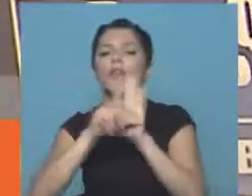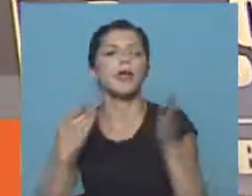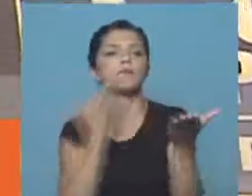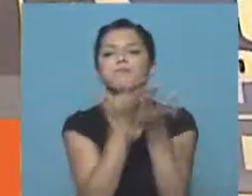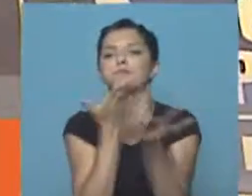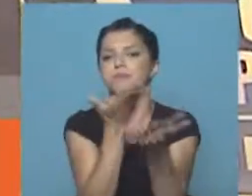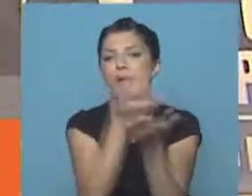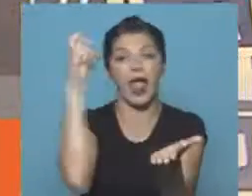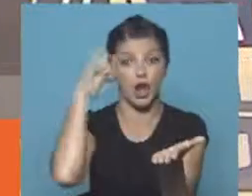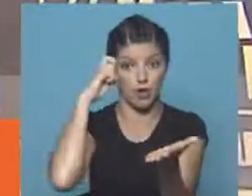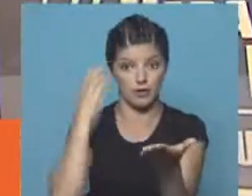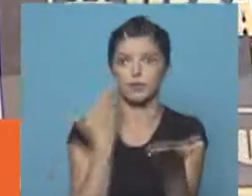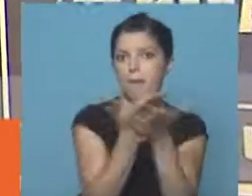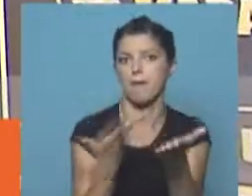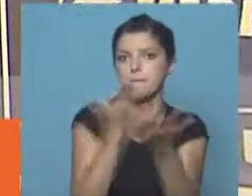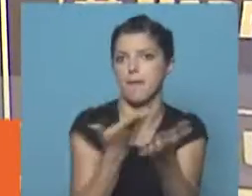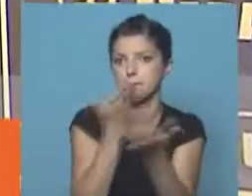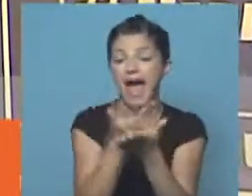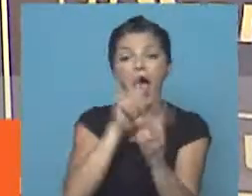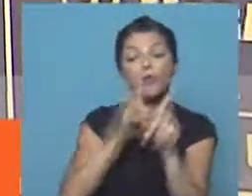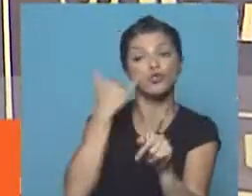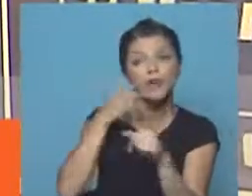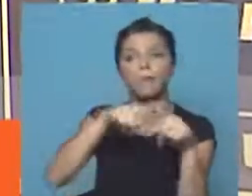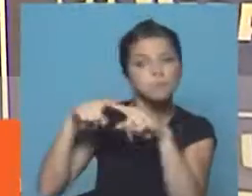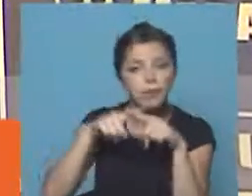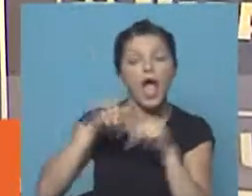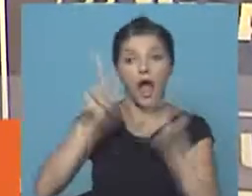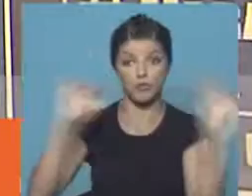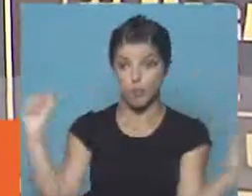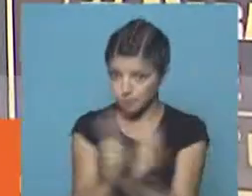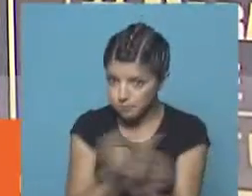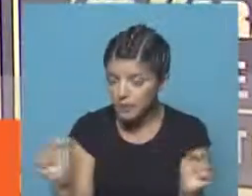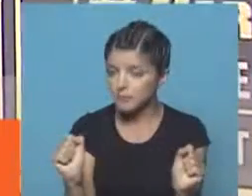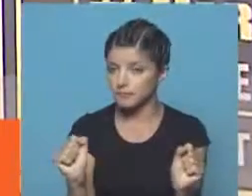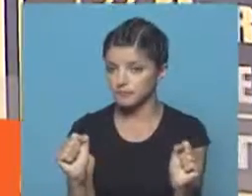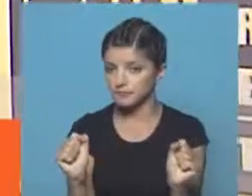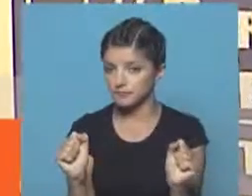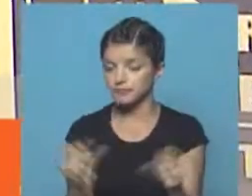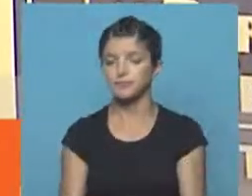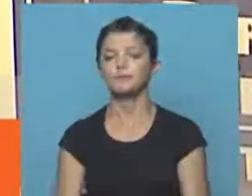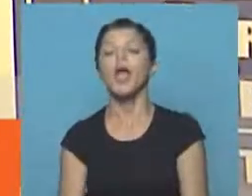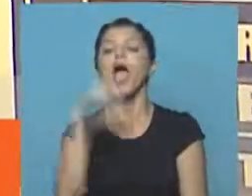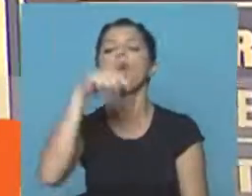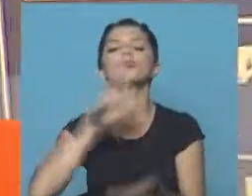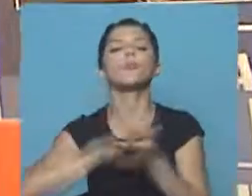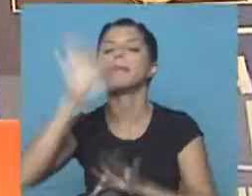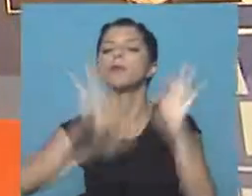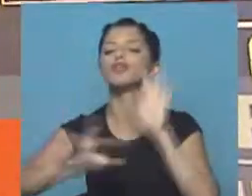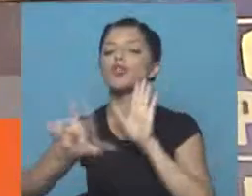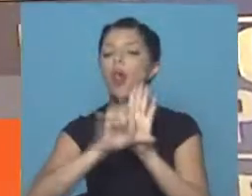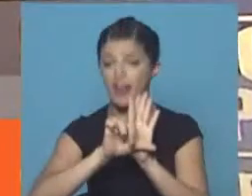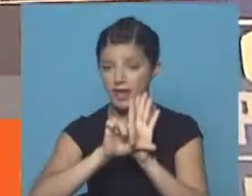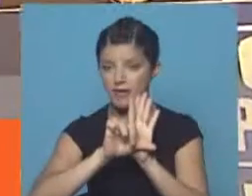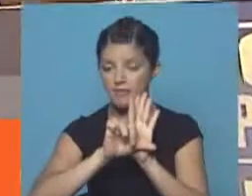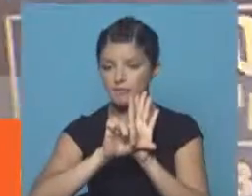que se están discutiendo en estos días, otros que ya han sido aprobados. Está discutiendo el proyecto de ley que trabaja para mejorar la reorganización